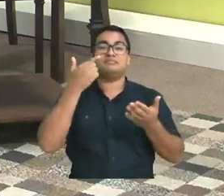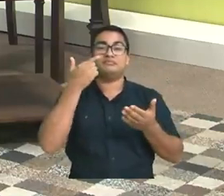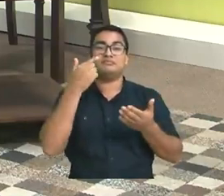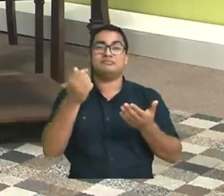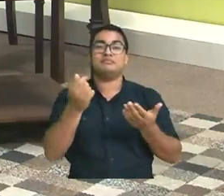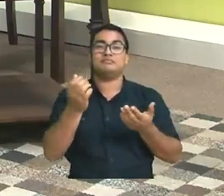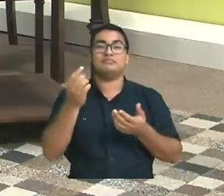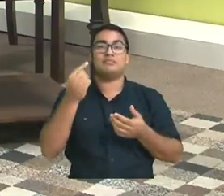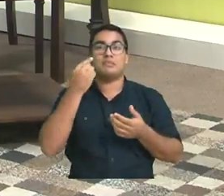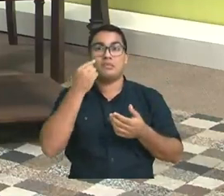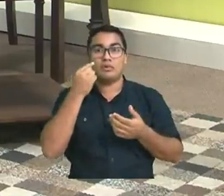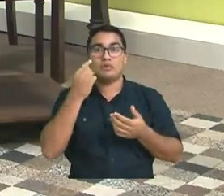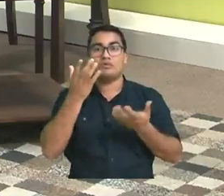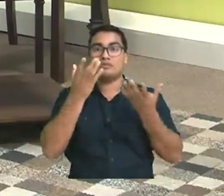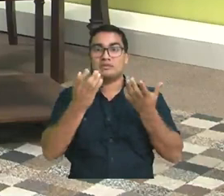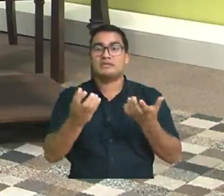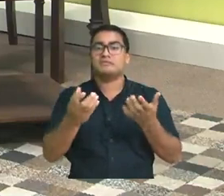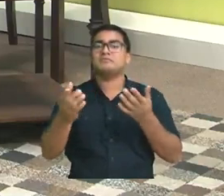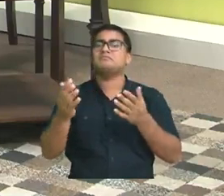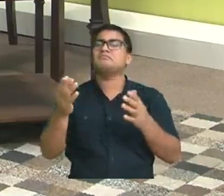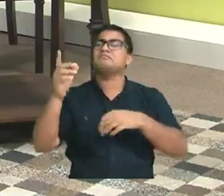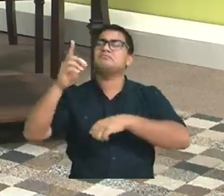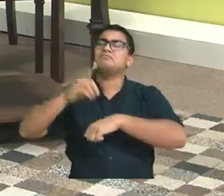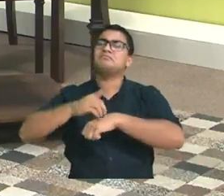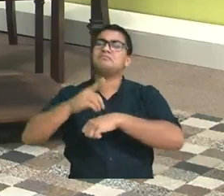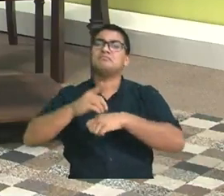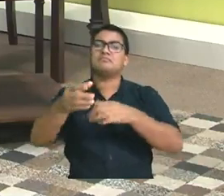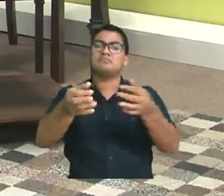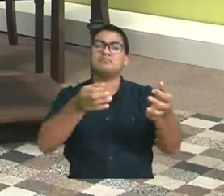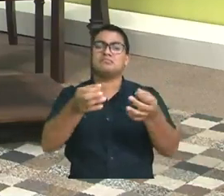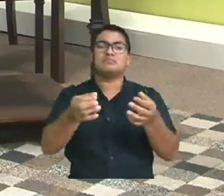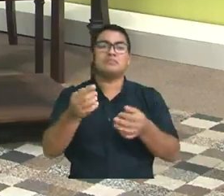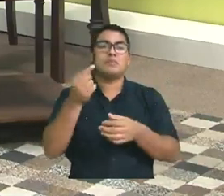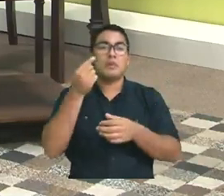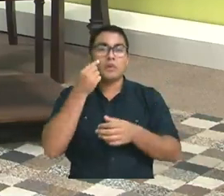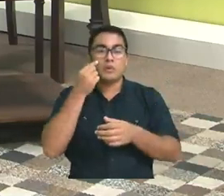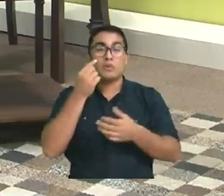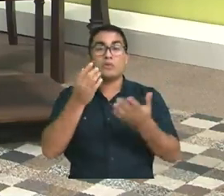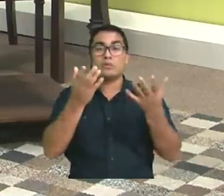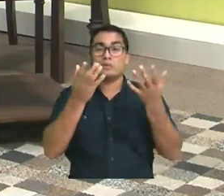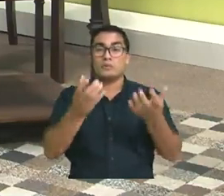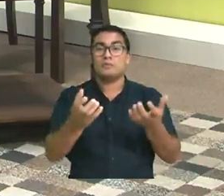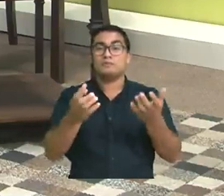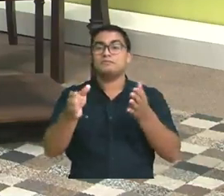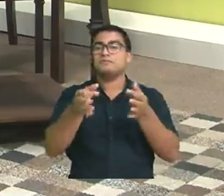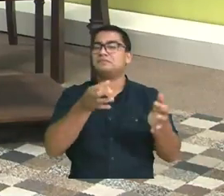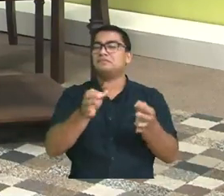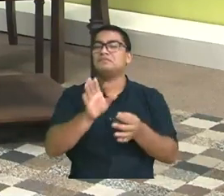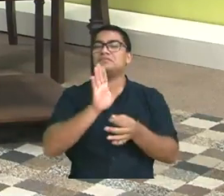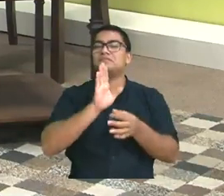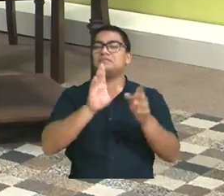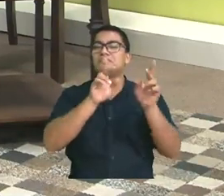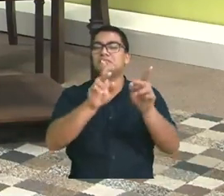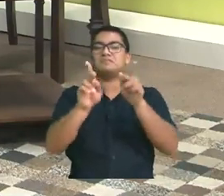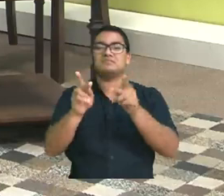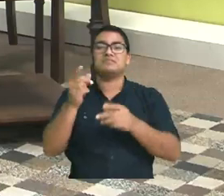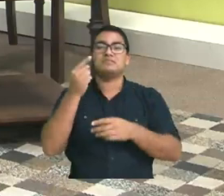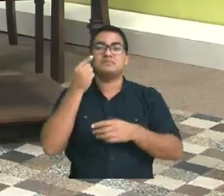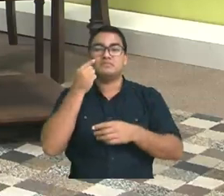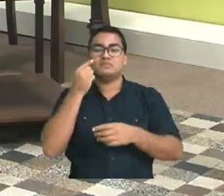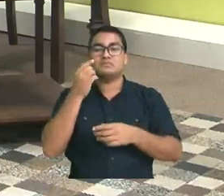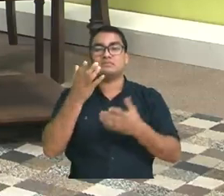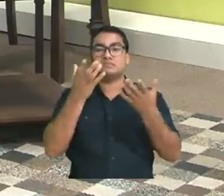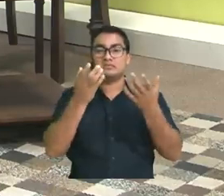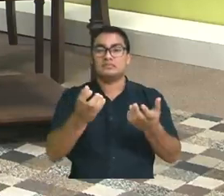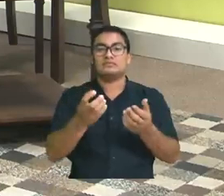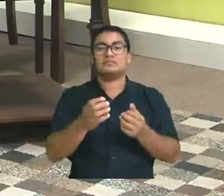ojo seco. Okay. En primer lugar, explíqueme, doctora, ¿qué es el ojo seco? ¿De qué estamos hablando cuando hablamos de un paciente que tiene ojo seco? Bueno,